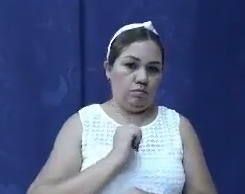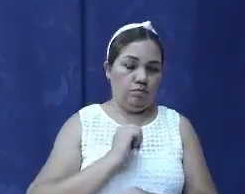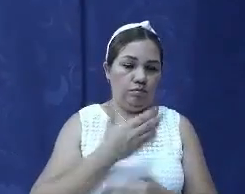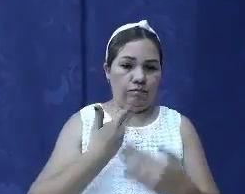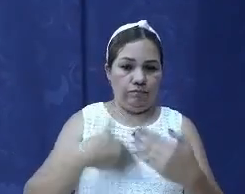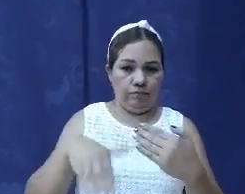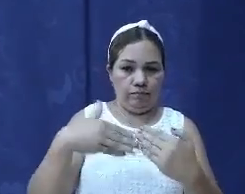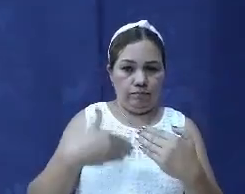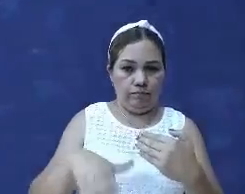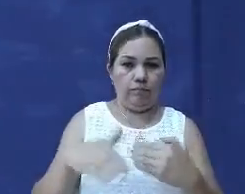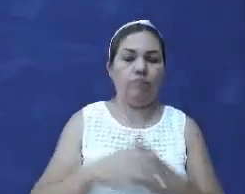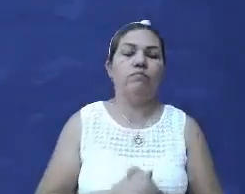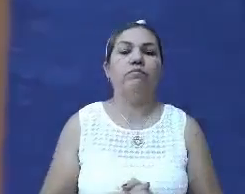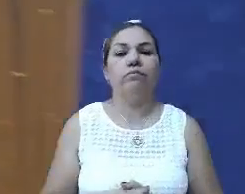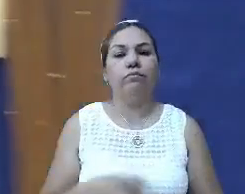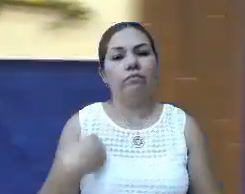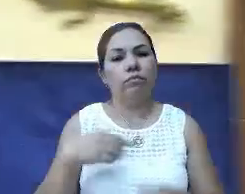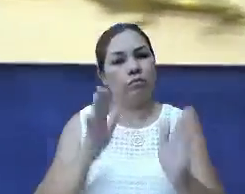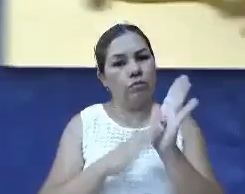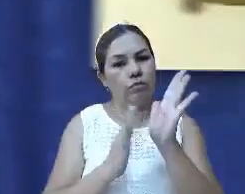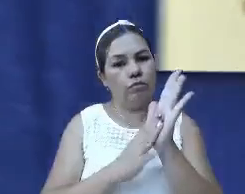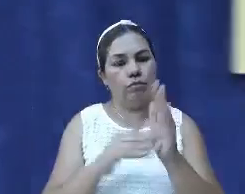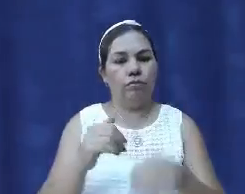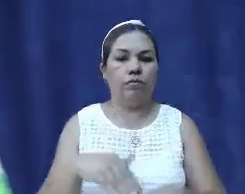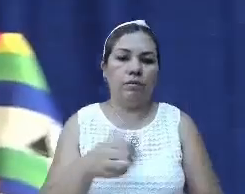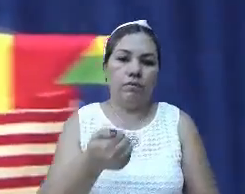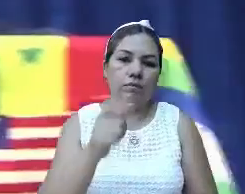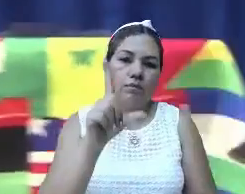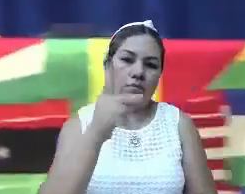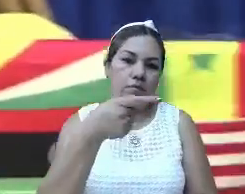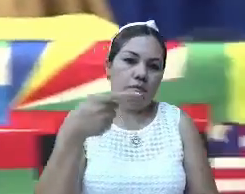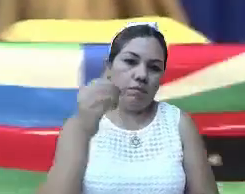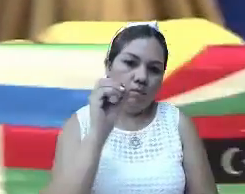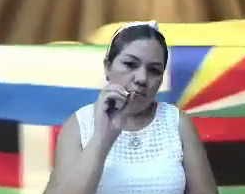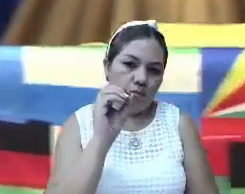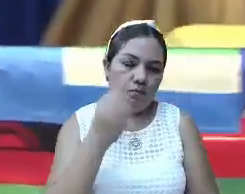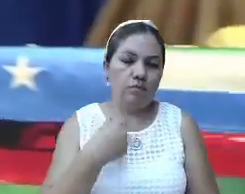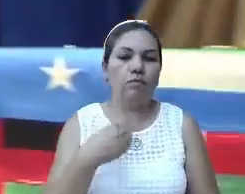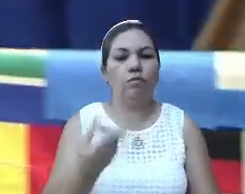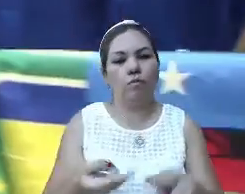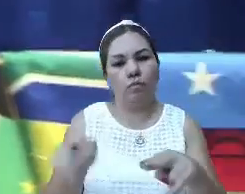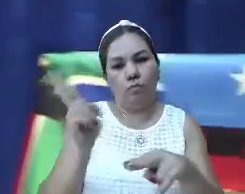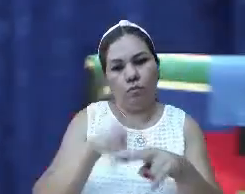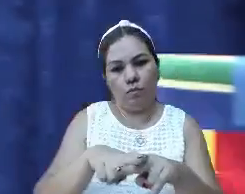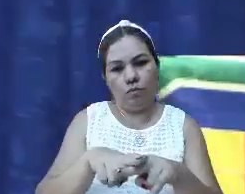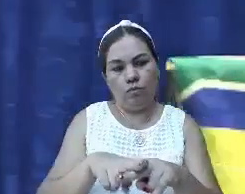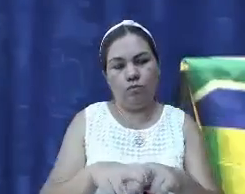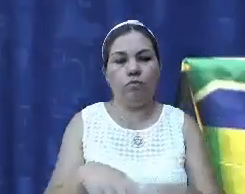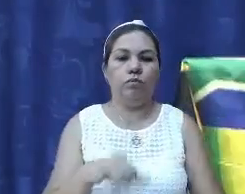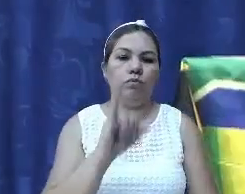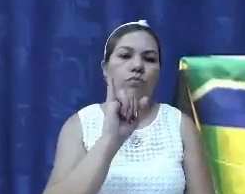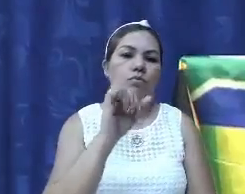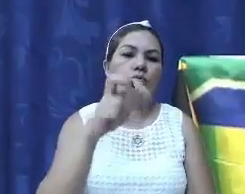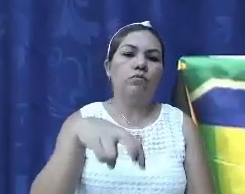o alguien que tocaba algo que, donde posó un muerto, era inmundo.